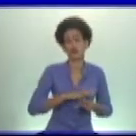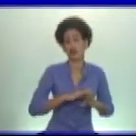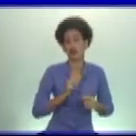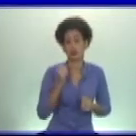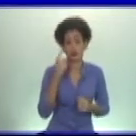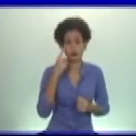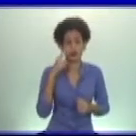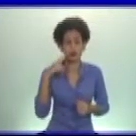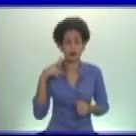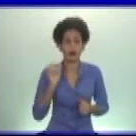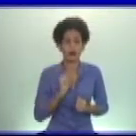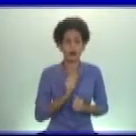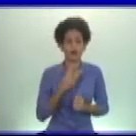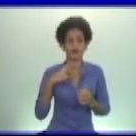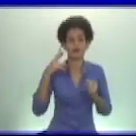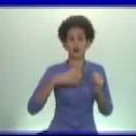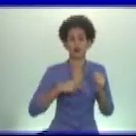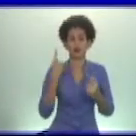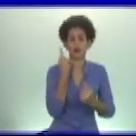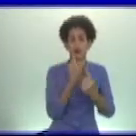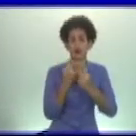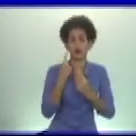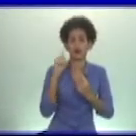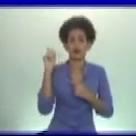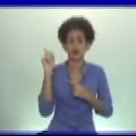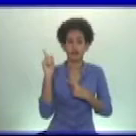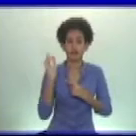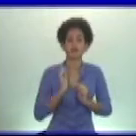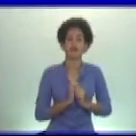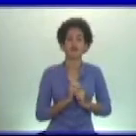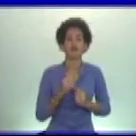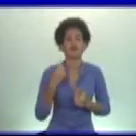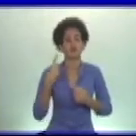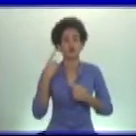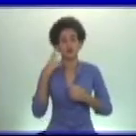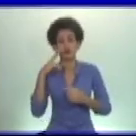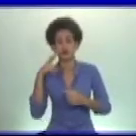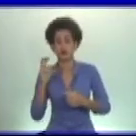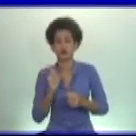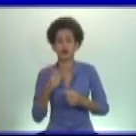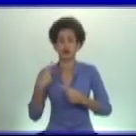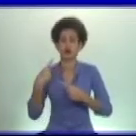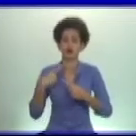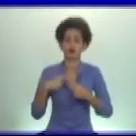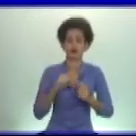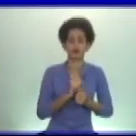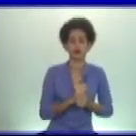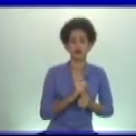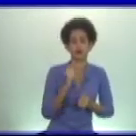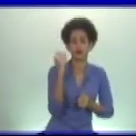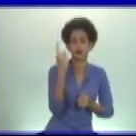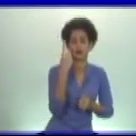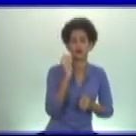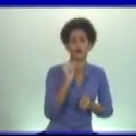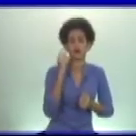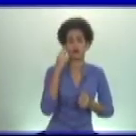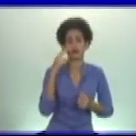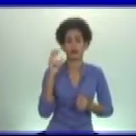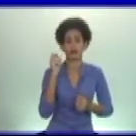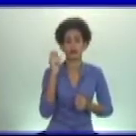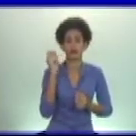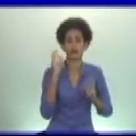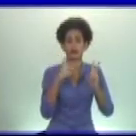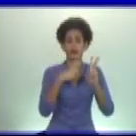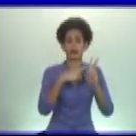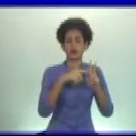sustituimos convenientemente en una ecuación, buscamos la otra y, puede ser en este caso en la primera, buscamos la y.